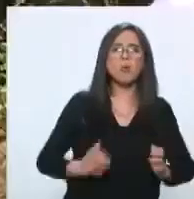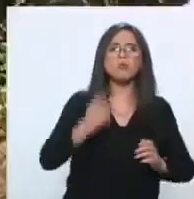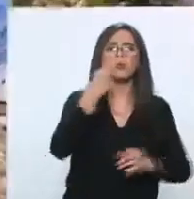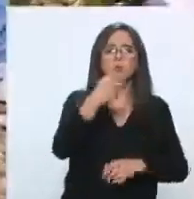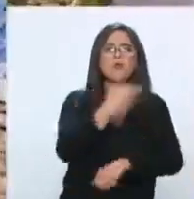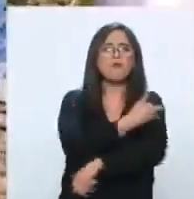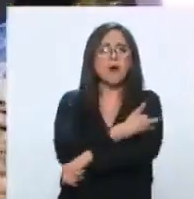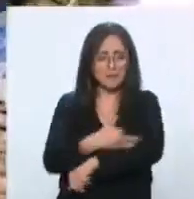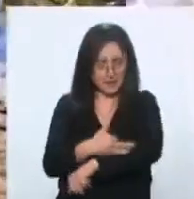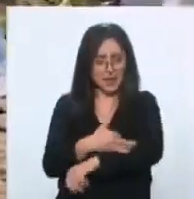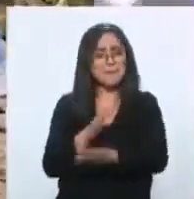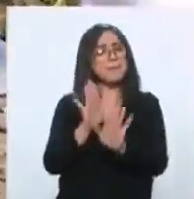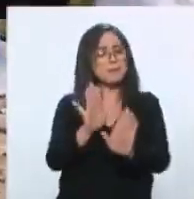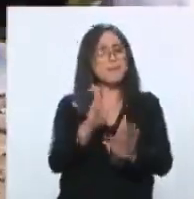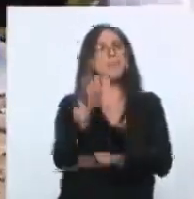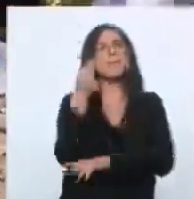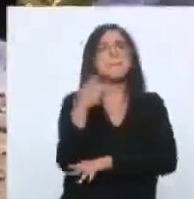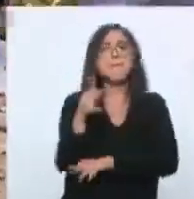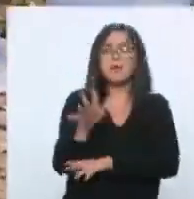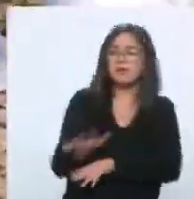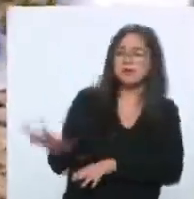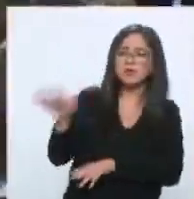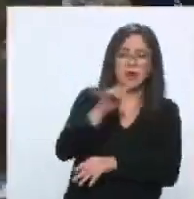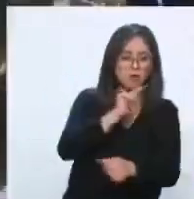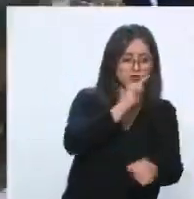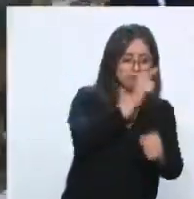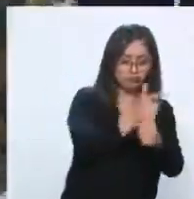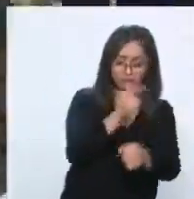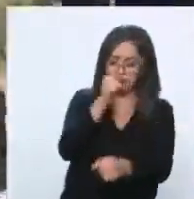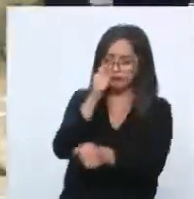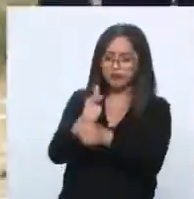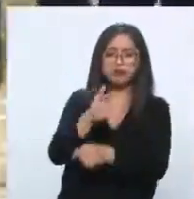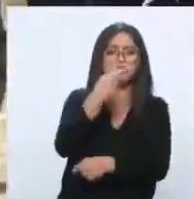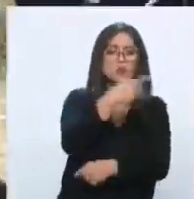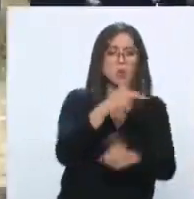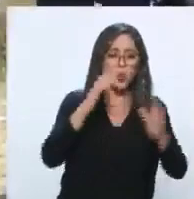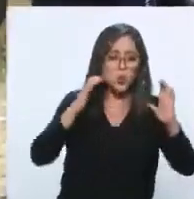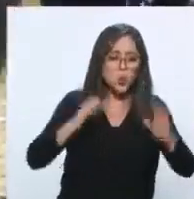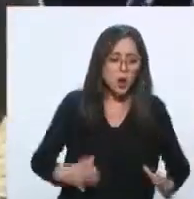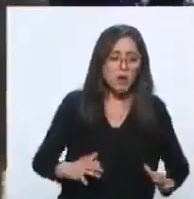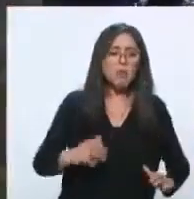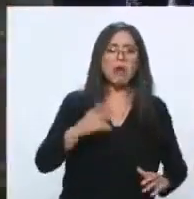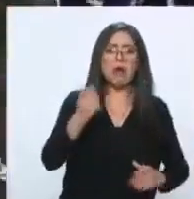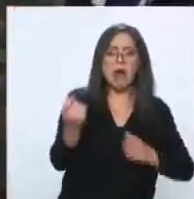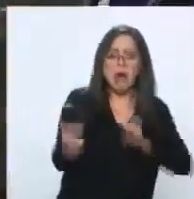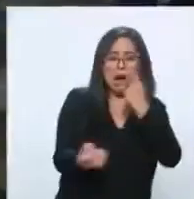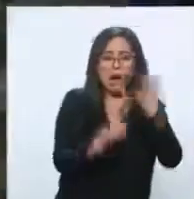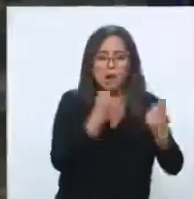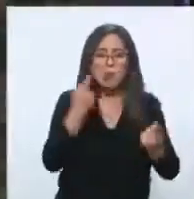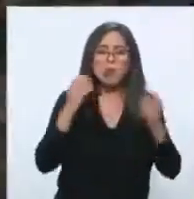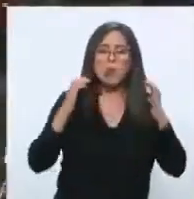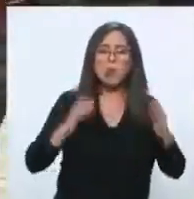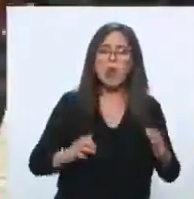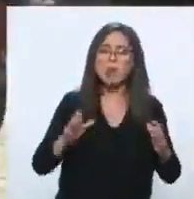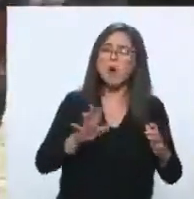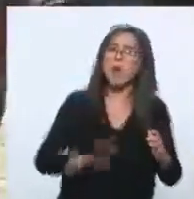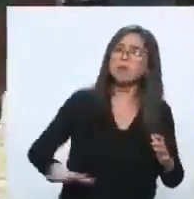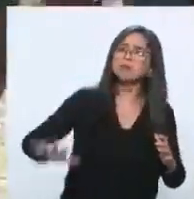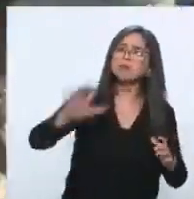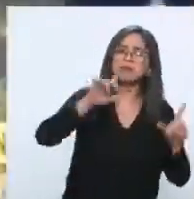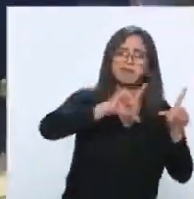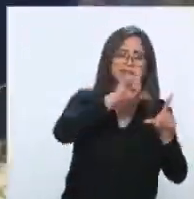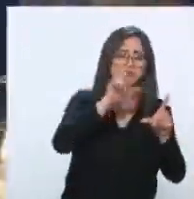decirlo, Azul, que las condiciones en las que se encuentran lamentablemente a muchos cuerpos a lo largo y ancho del